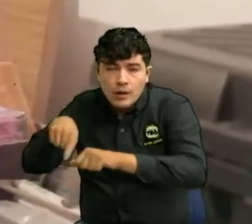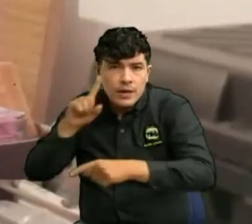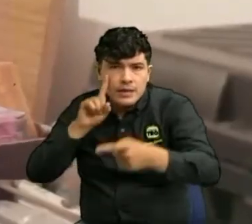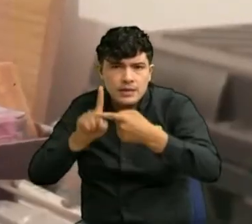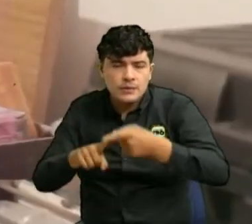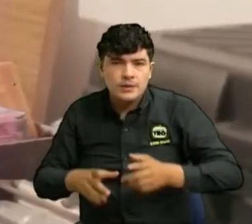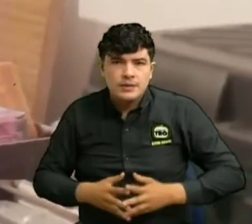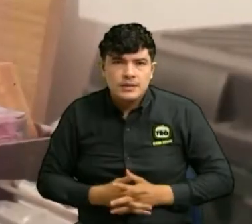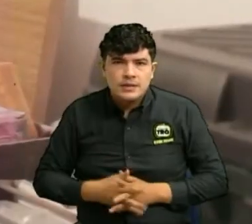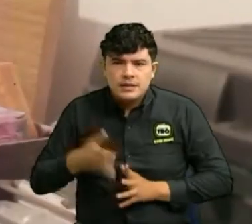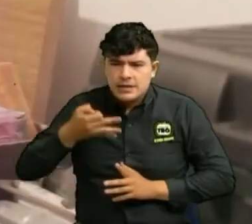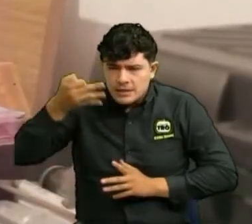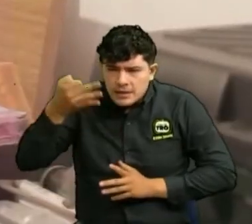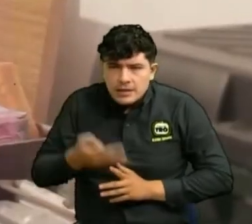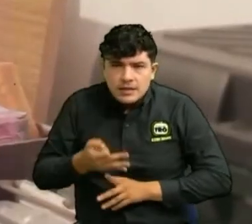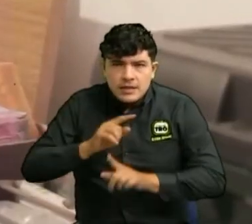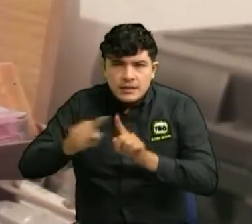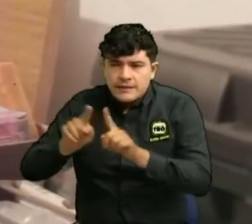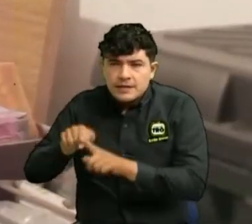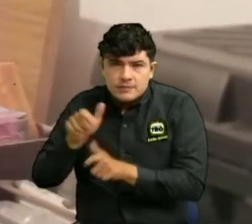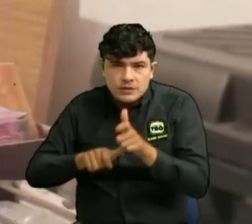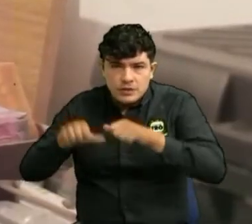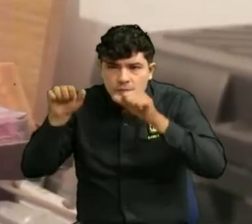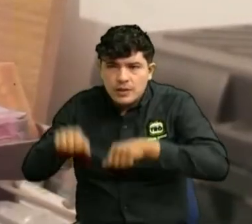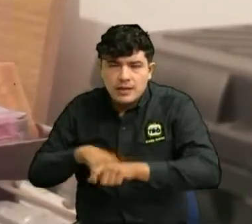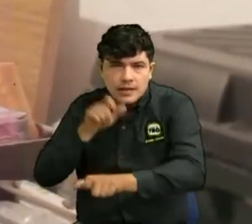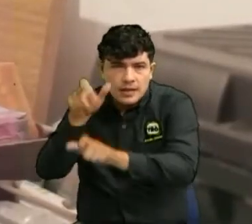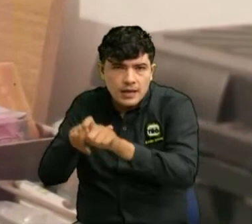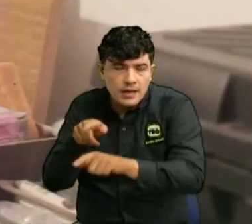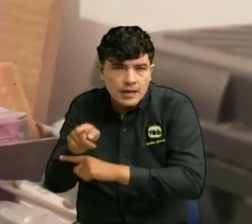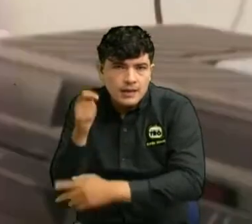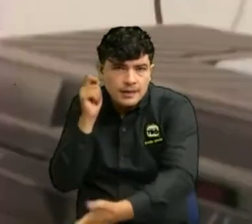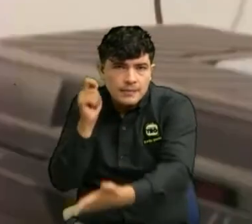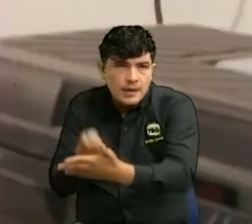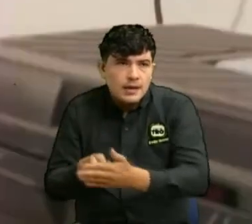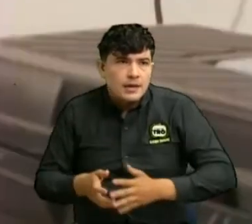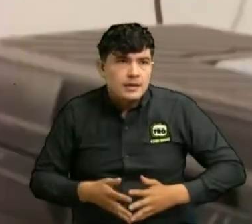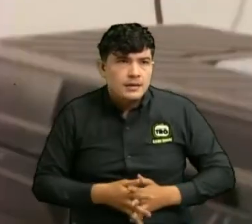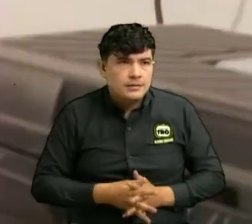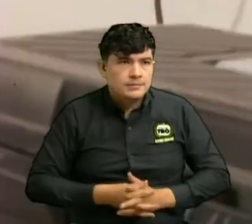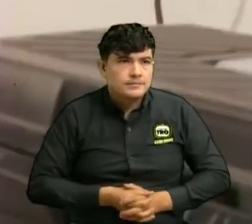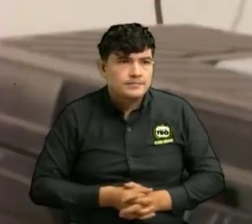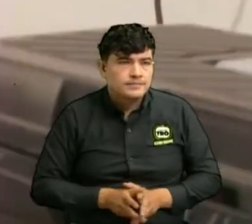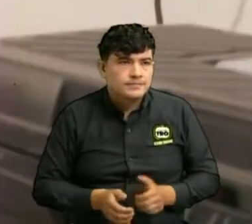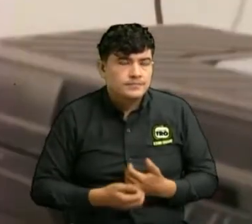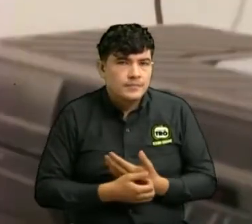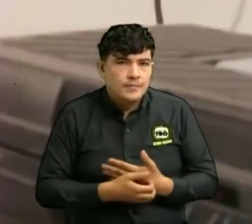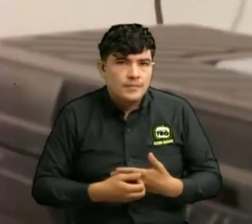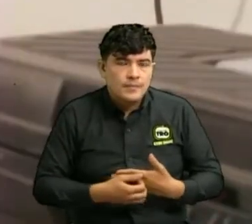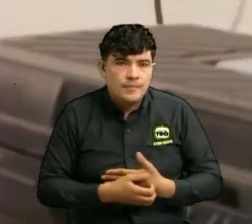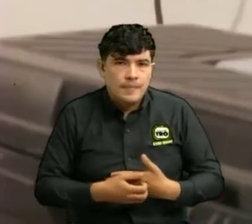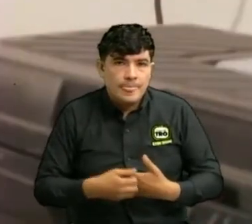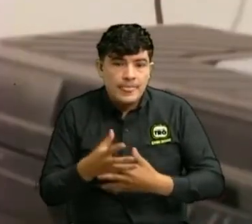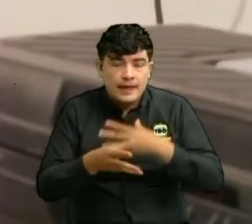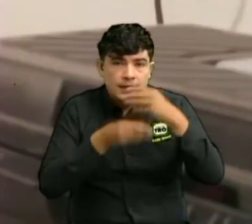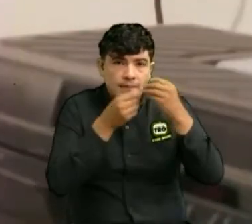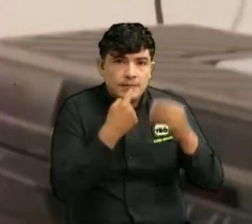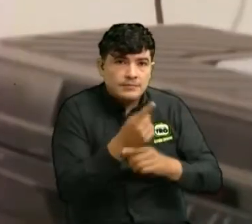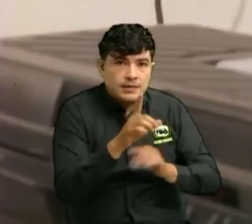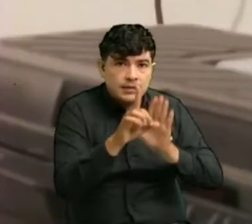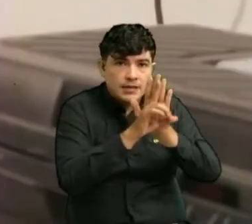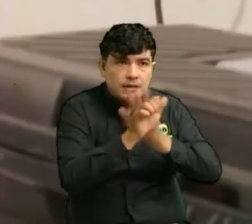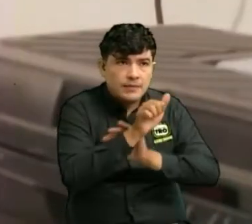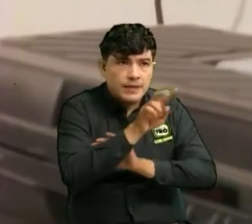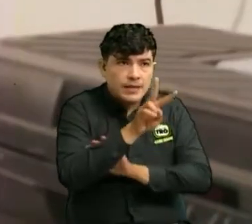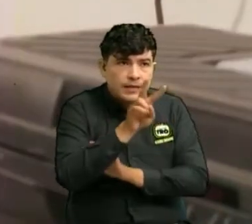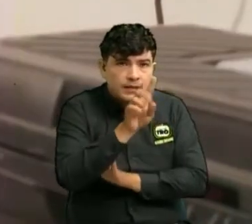formalizar a muchas personas que están trabajando por horas y que no le están cotizando, aunque hay que decirlo, el decreto 2616